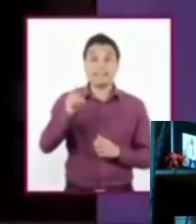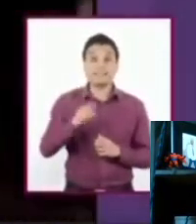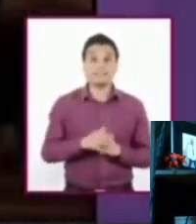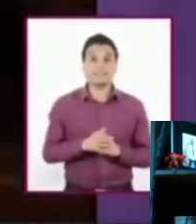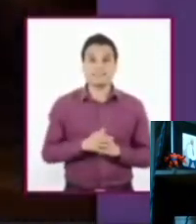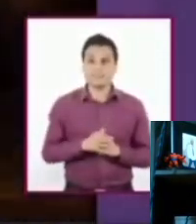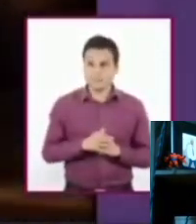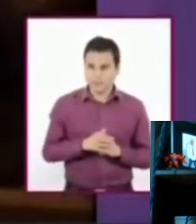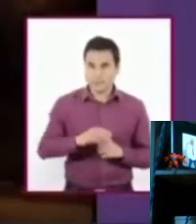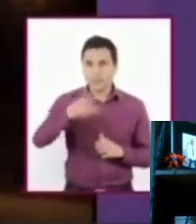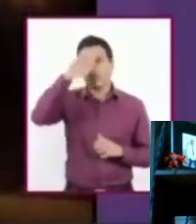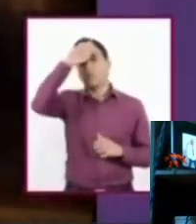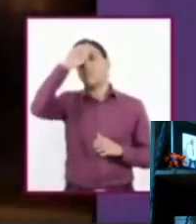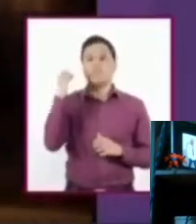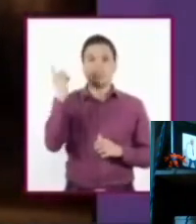y